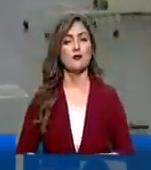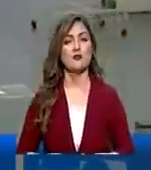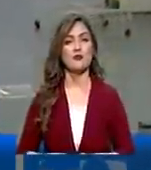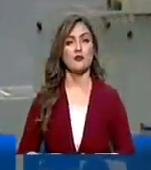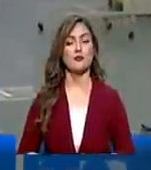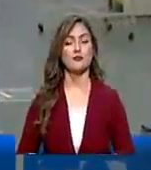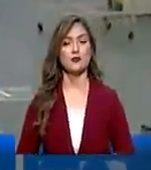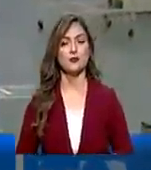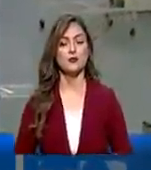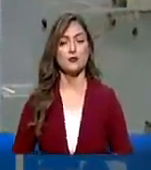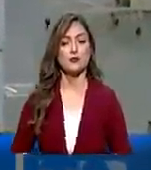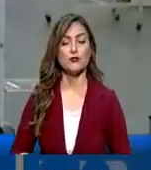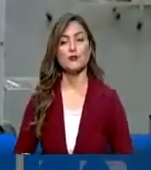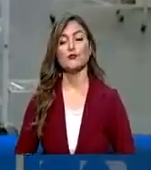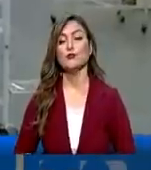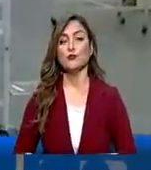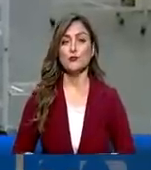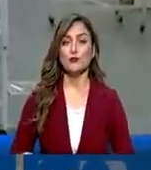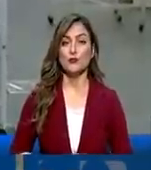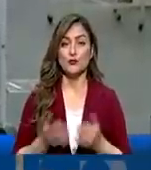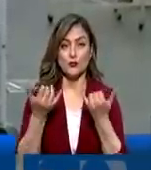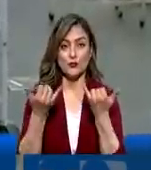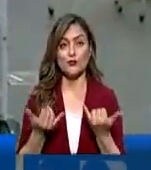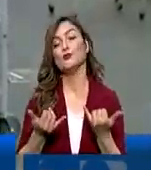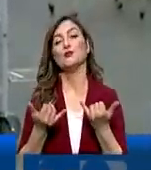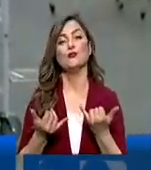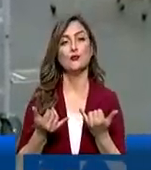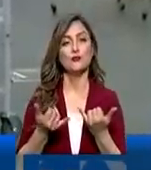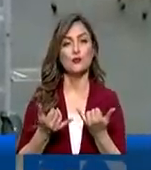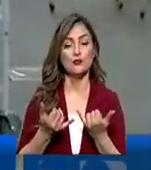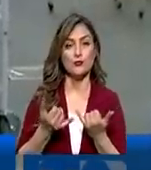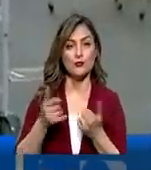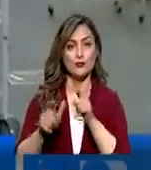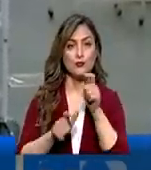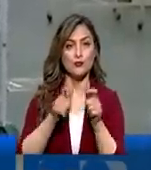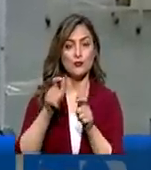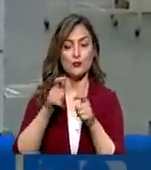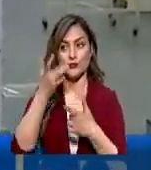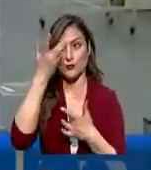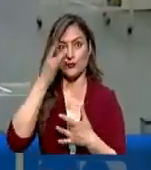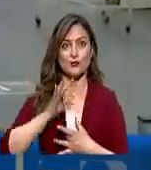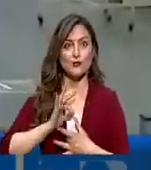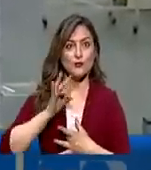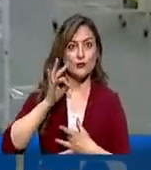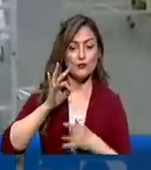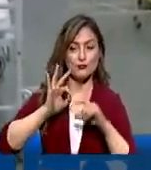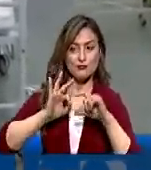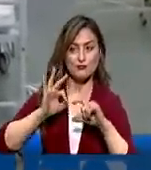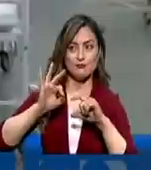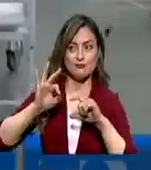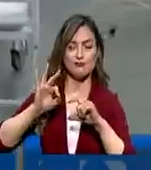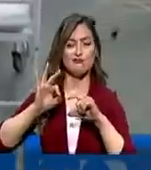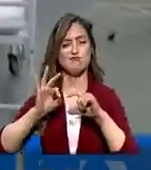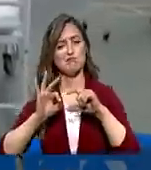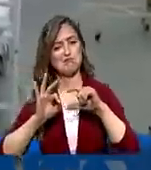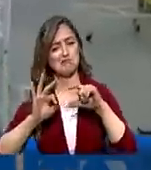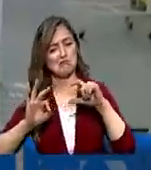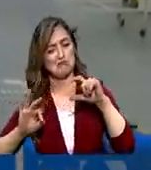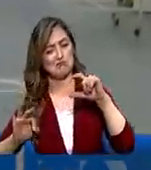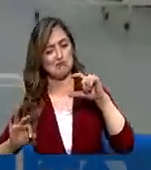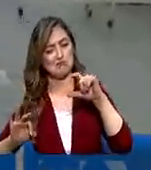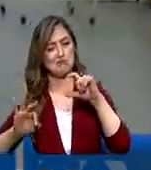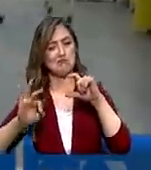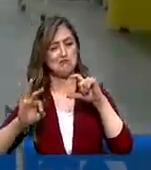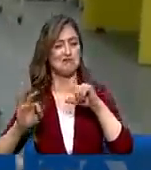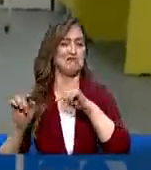manera que actualmente con el perfil epidemiológico vigente consideramos que el